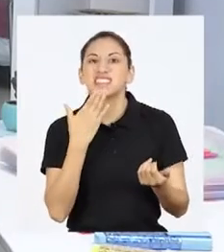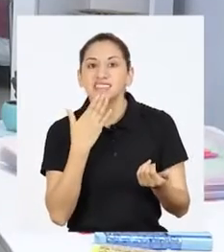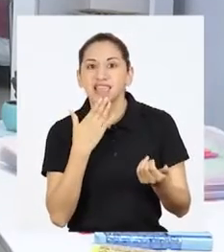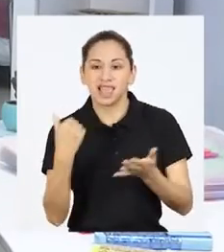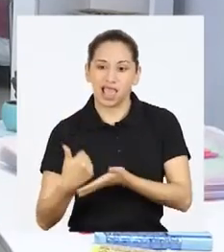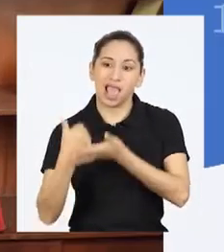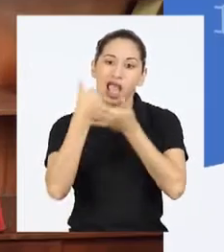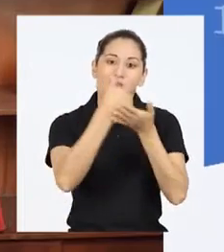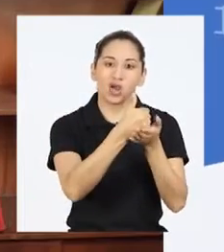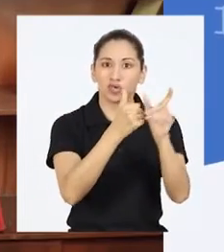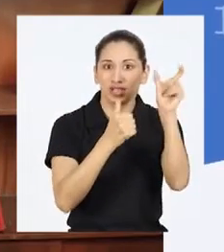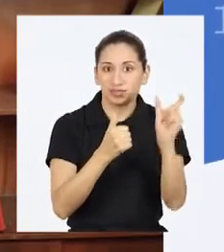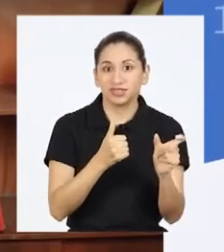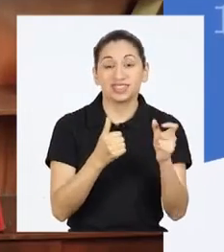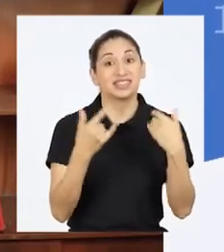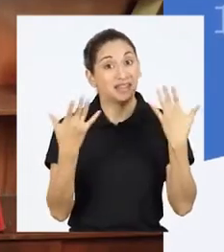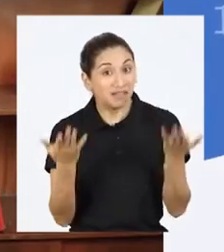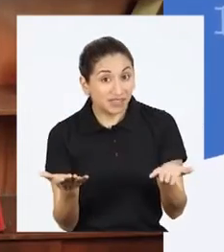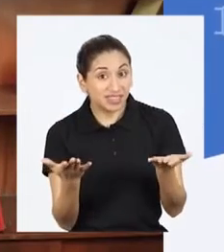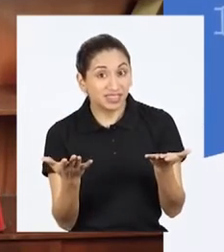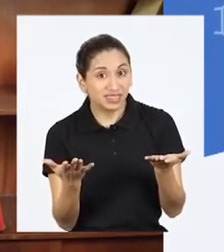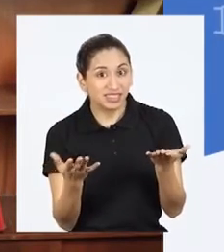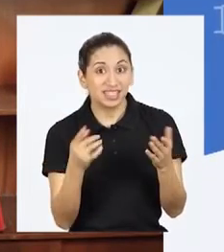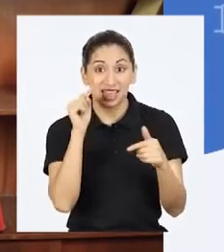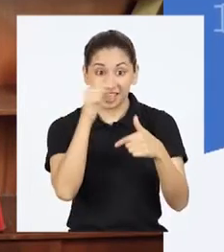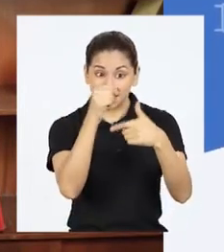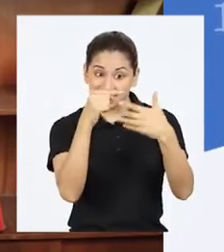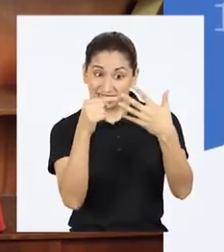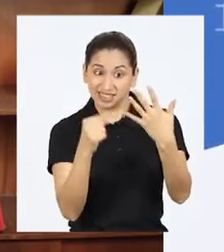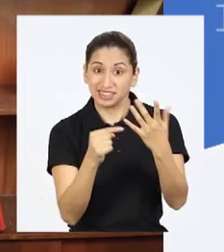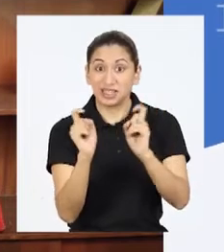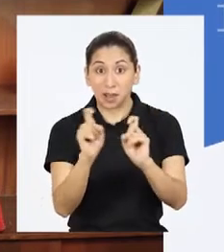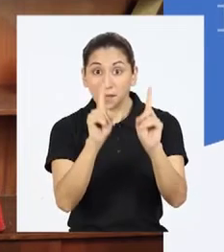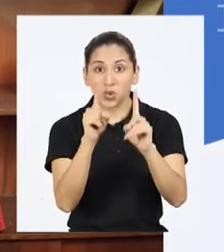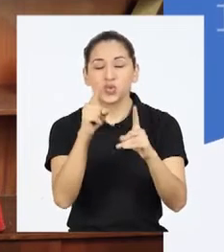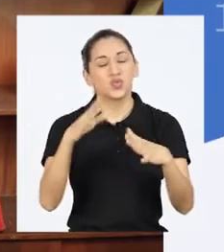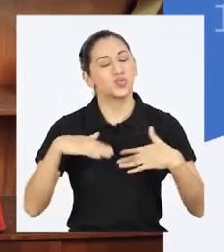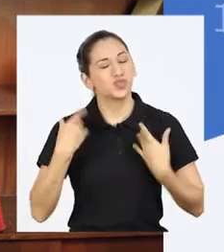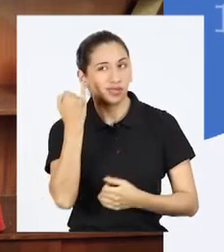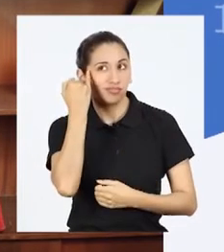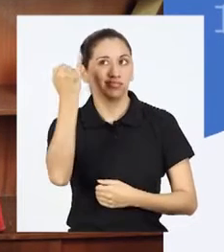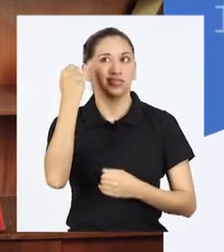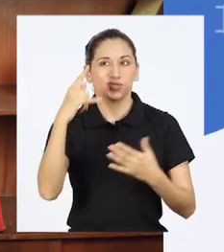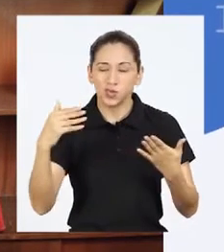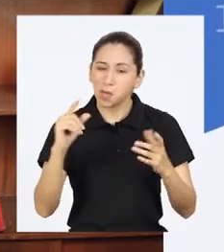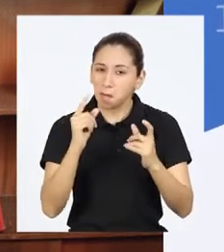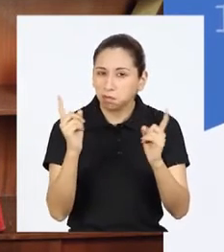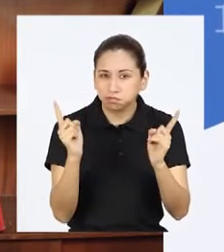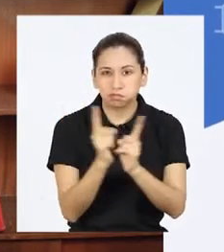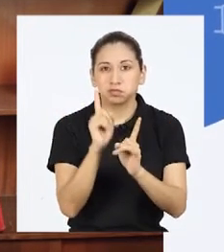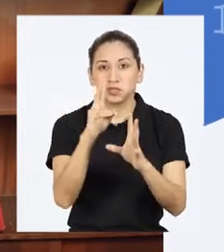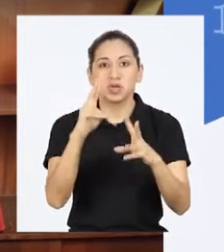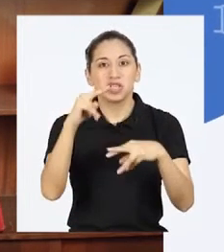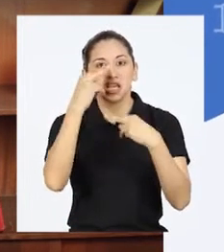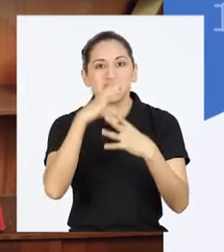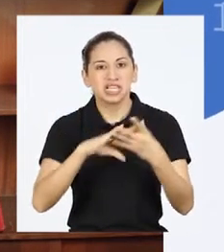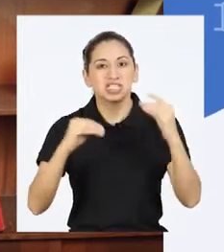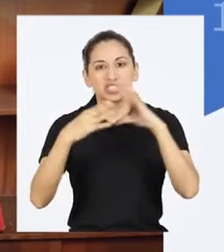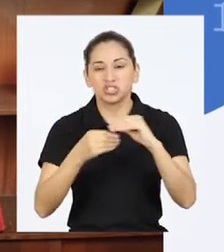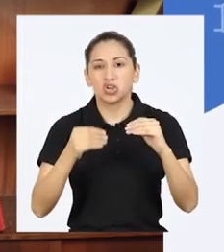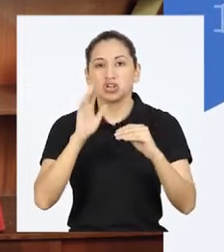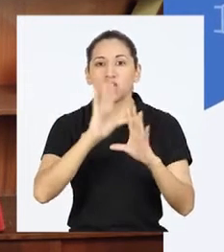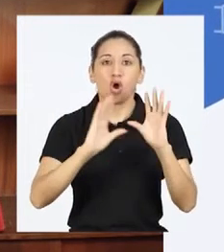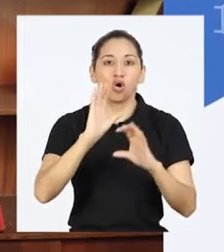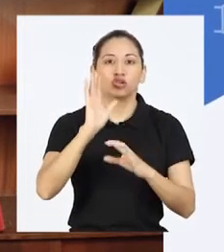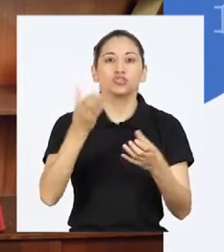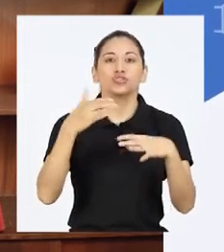al protagonista? ¿Ves, Yamile? Con estas preguntas podrías crear una pequeña novela sobre tu